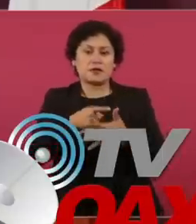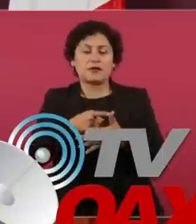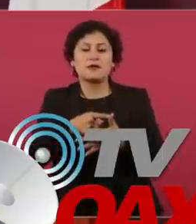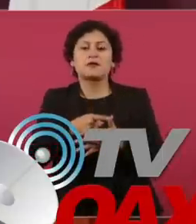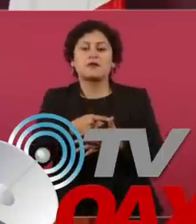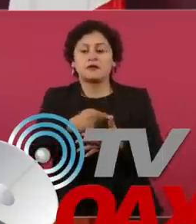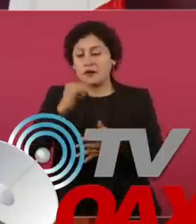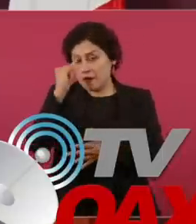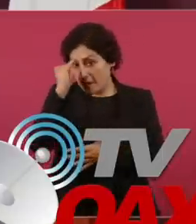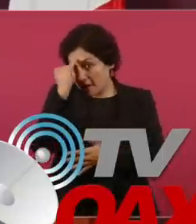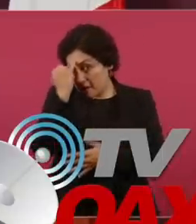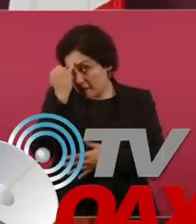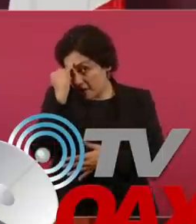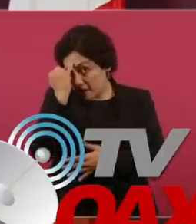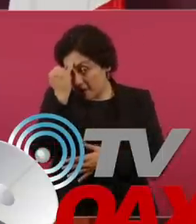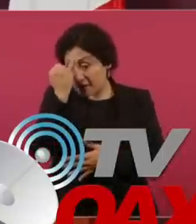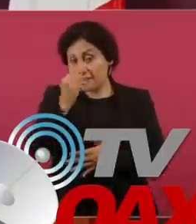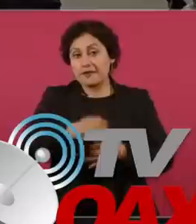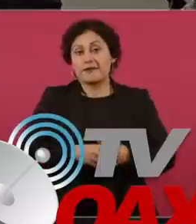de la India,